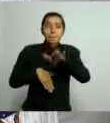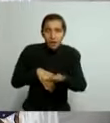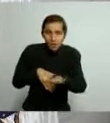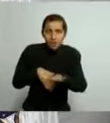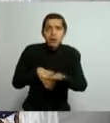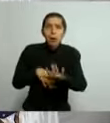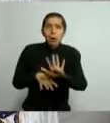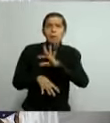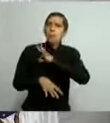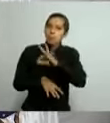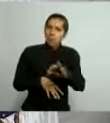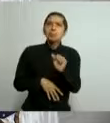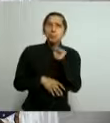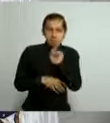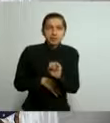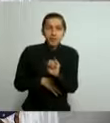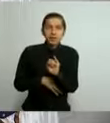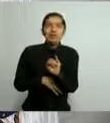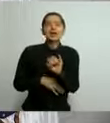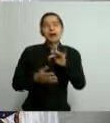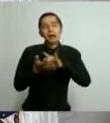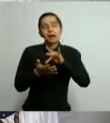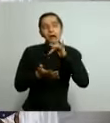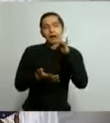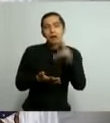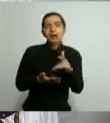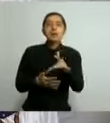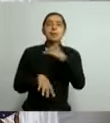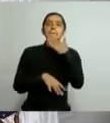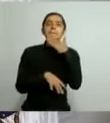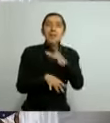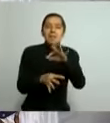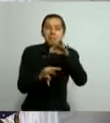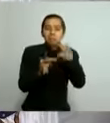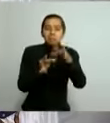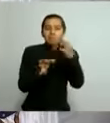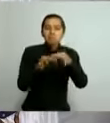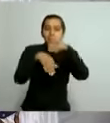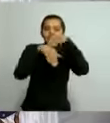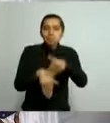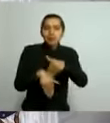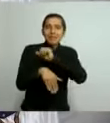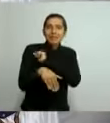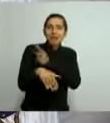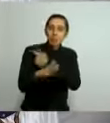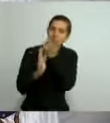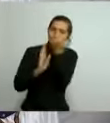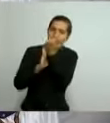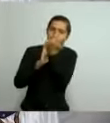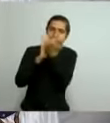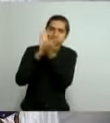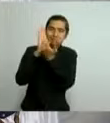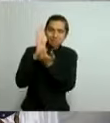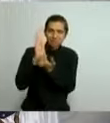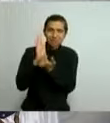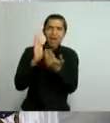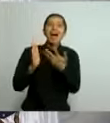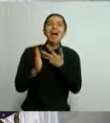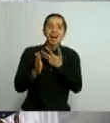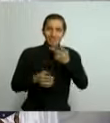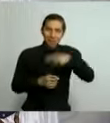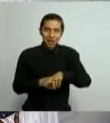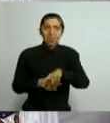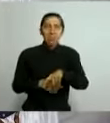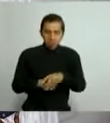gracias a que, en buena medida, se han cumplido las medidas sanitarias establecidas en los protocolos.